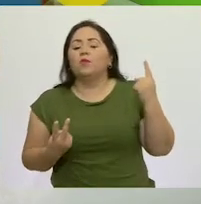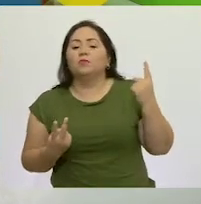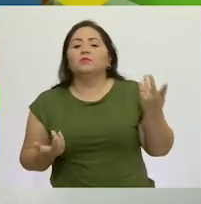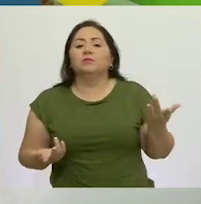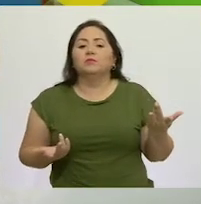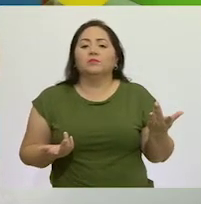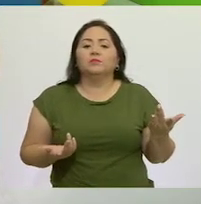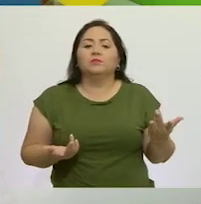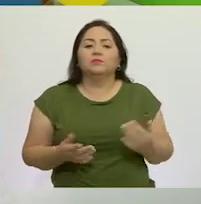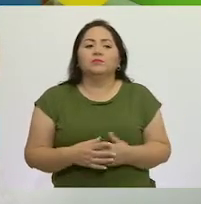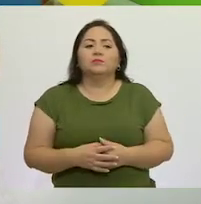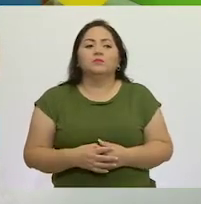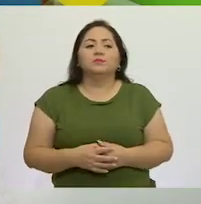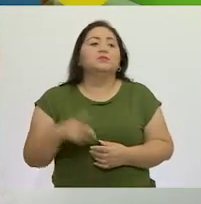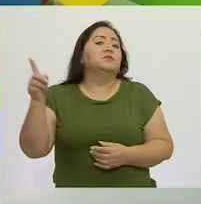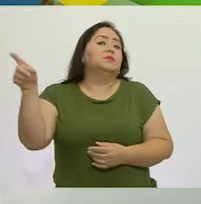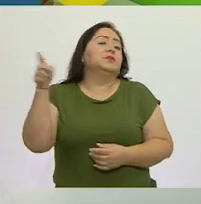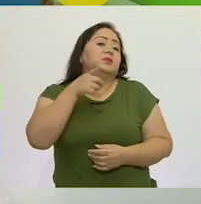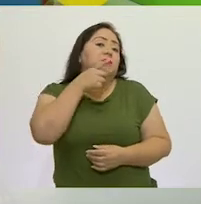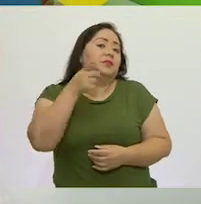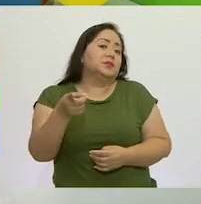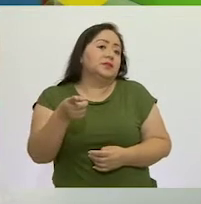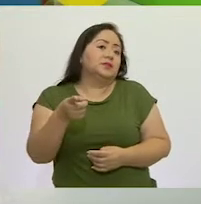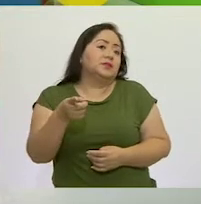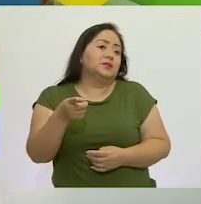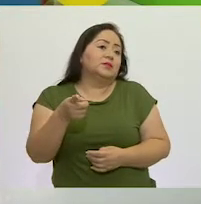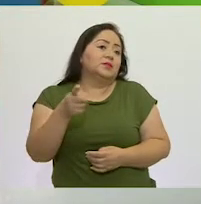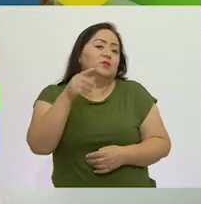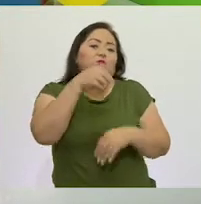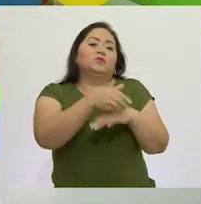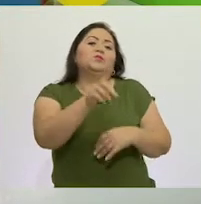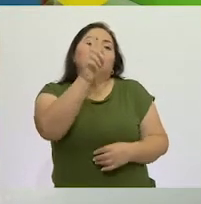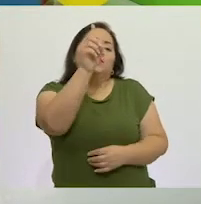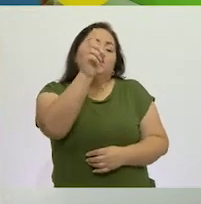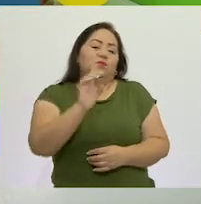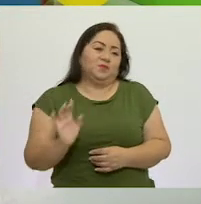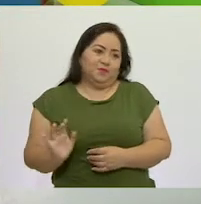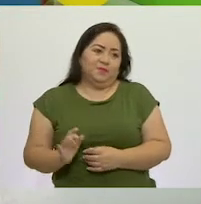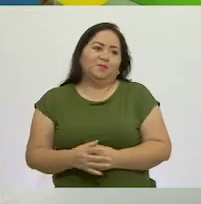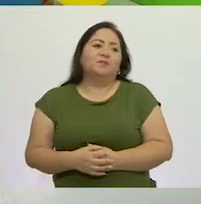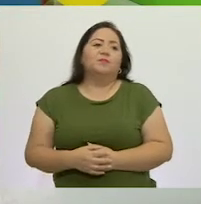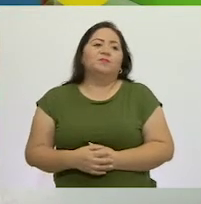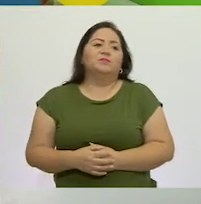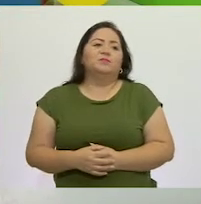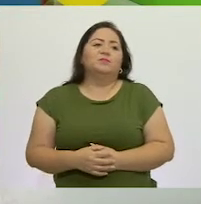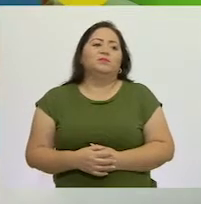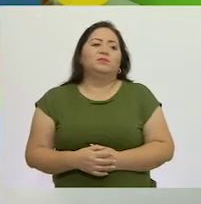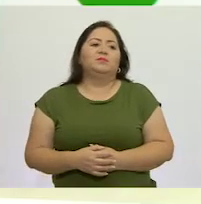¿Dos? Dicen que la uno.